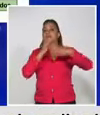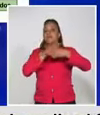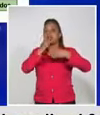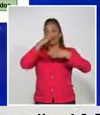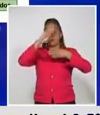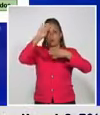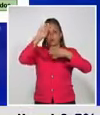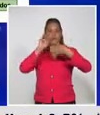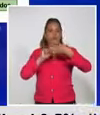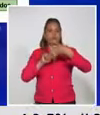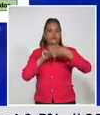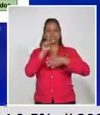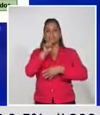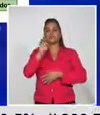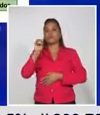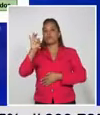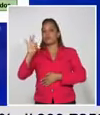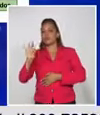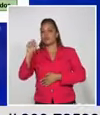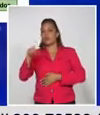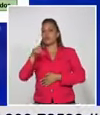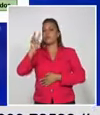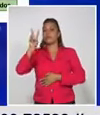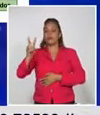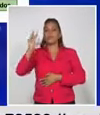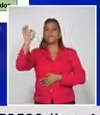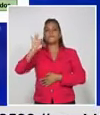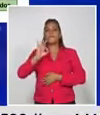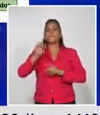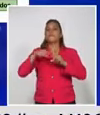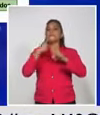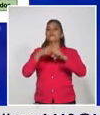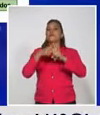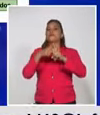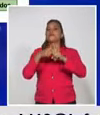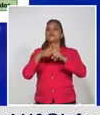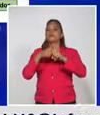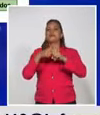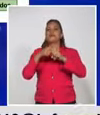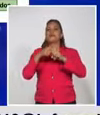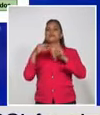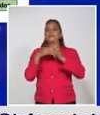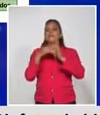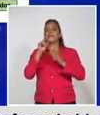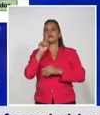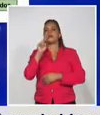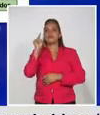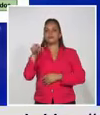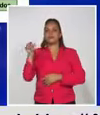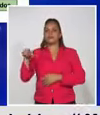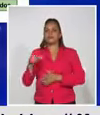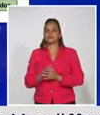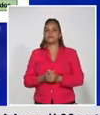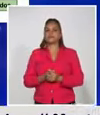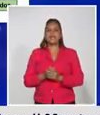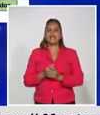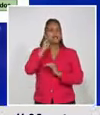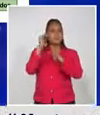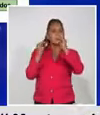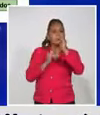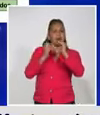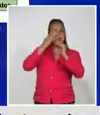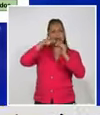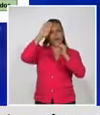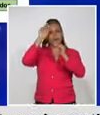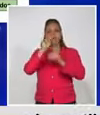a 108,2 por 100.000 habitantes. Las más bajas de Cuba, Villa